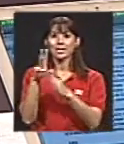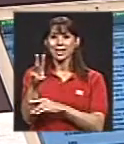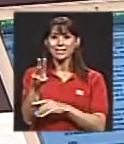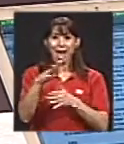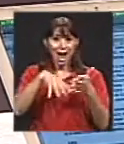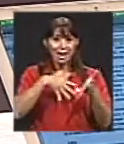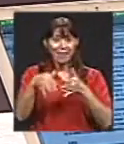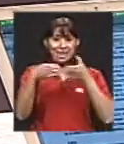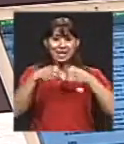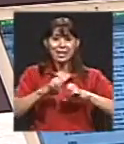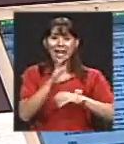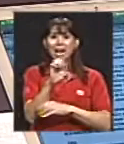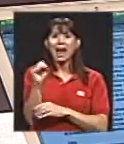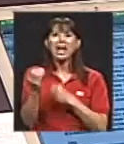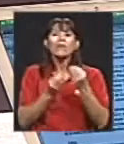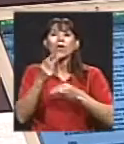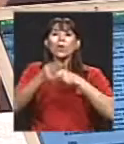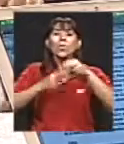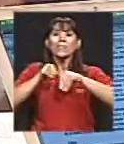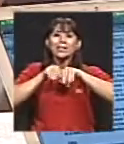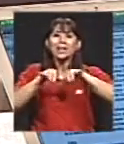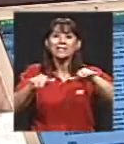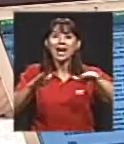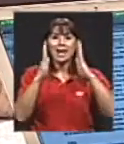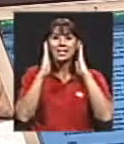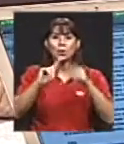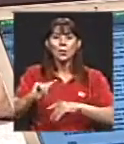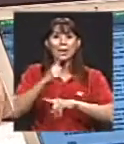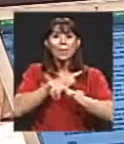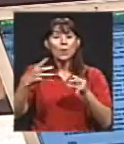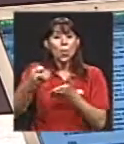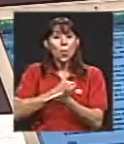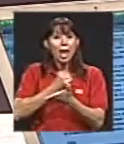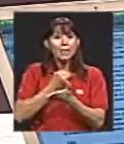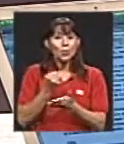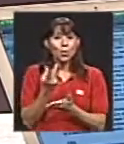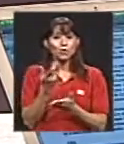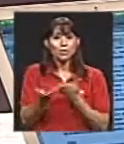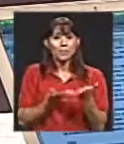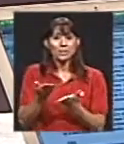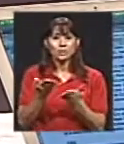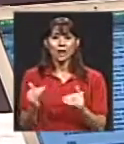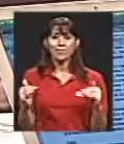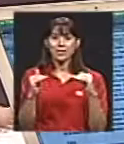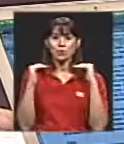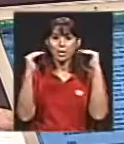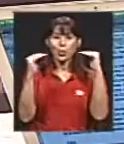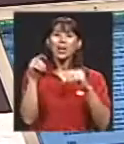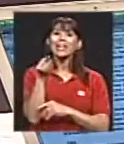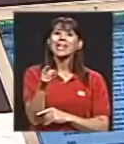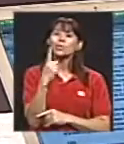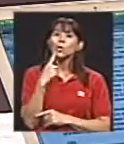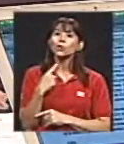universalizar la atención primaria pero cobrando los servicios a nivel superior y eso no lo dice en una bajo